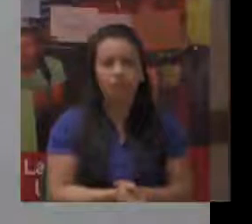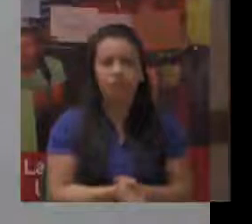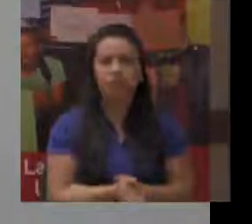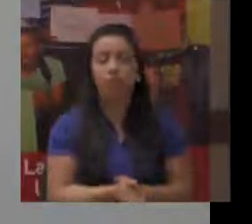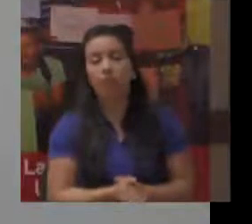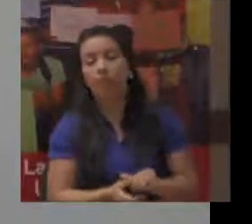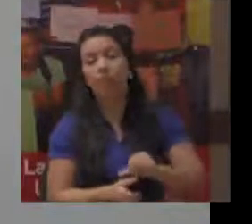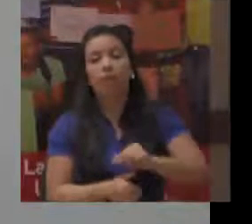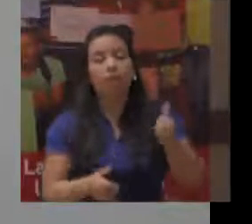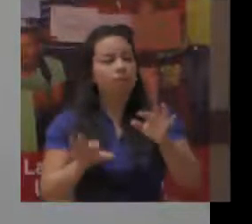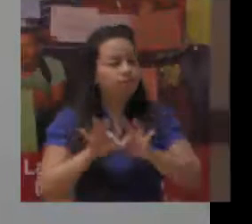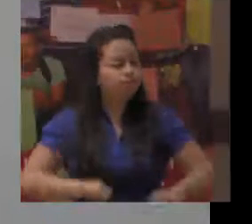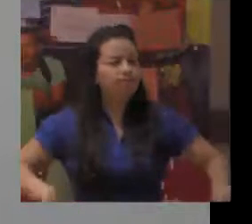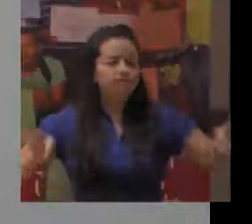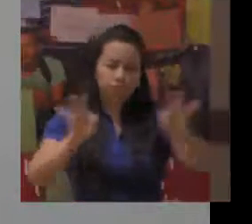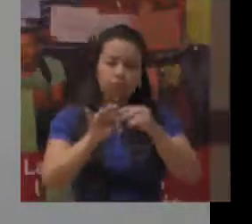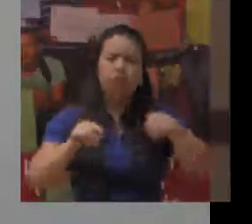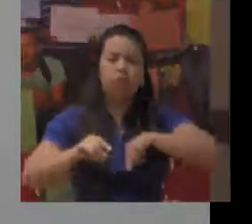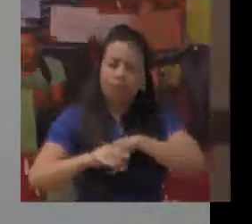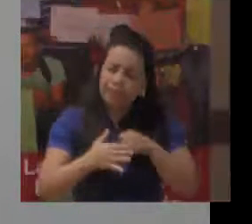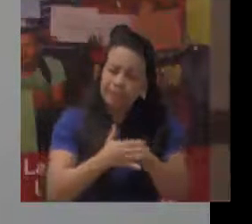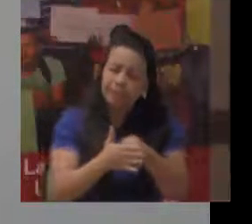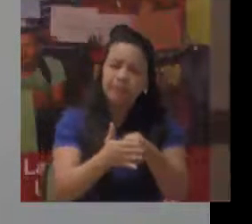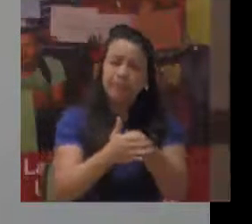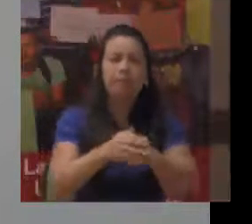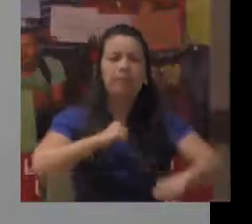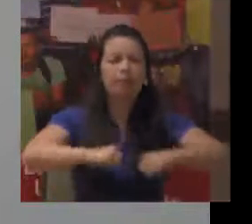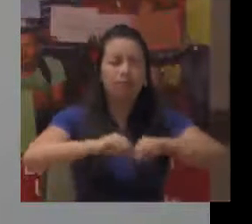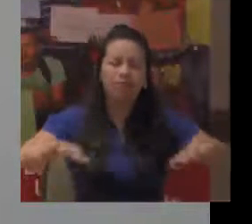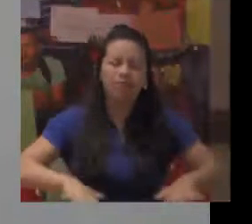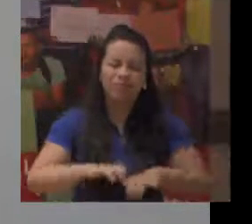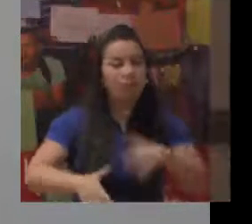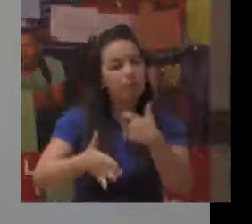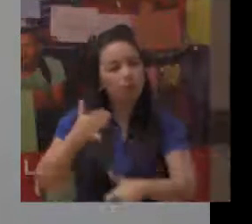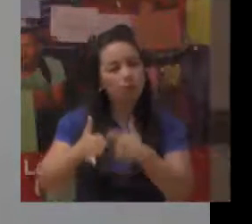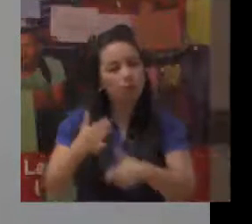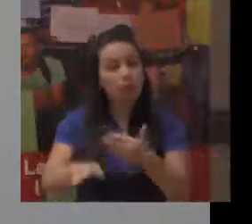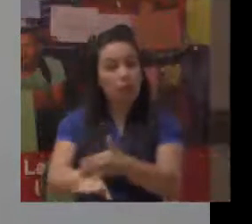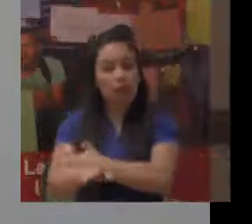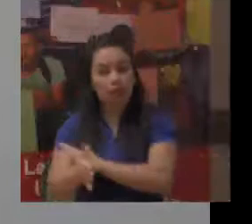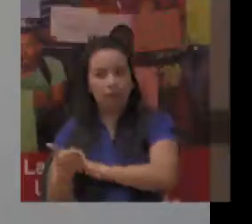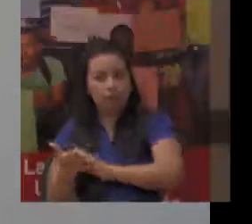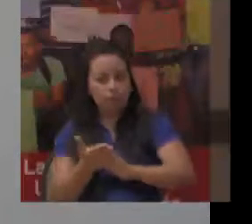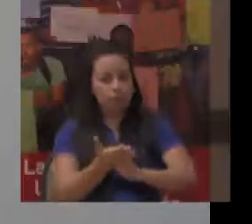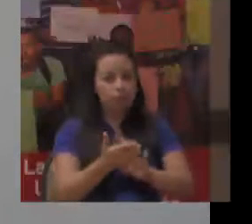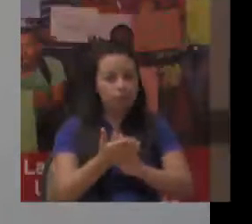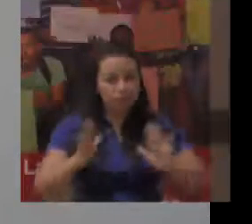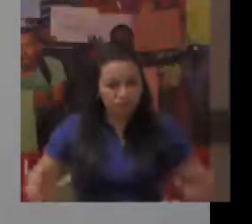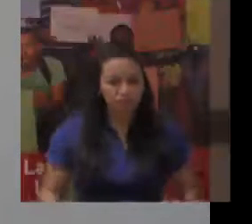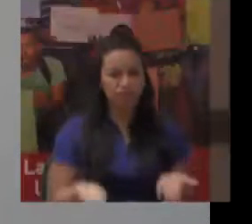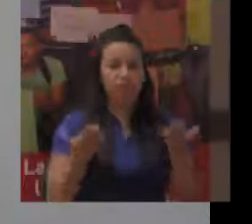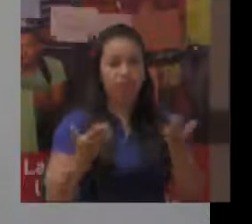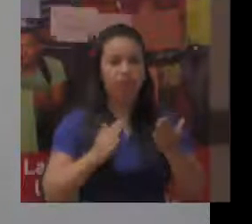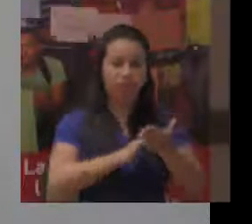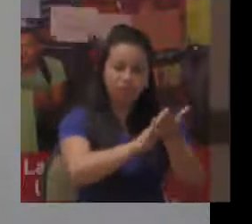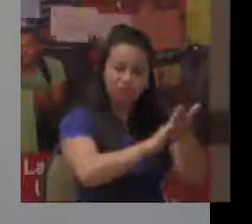hemos hecho principal énfasis y acciones correctivas y preventivas para la mejora continua de los procesos